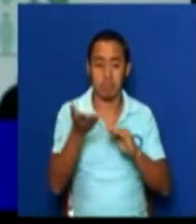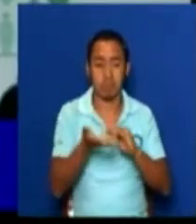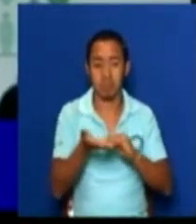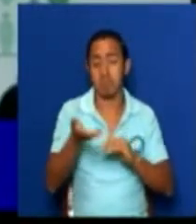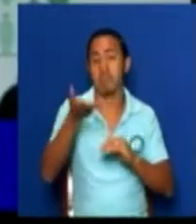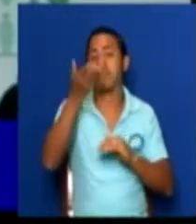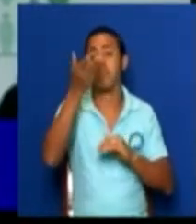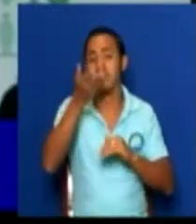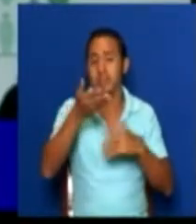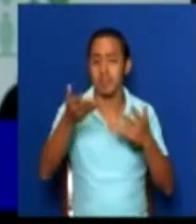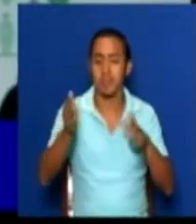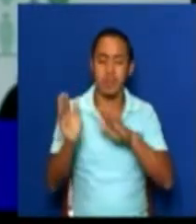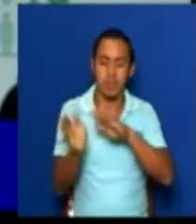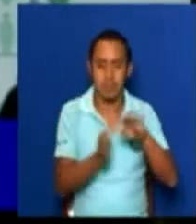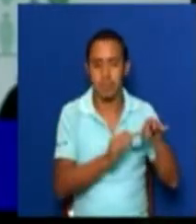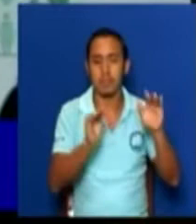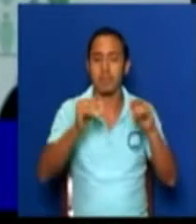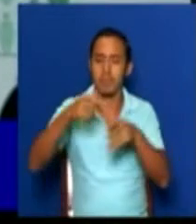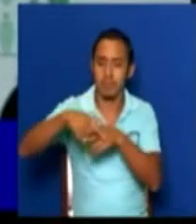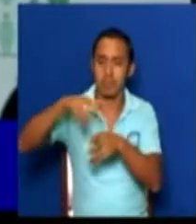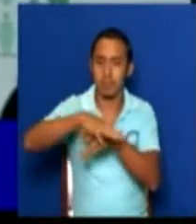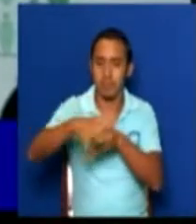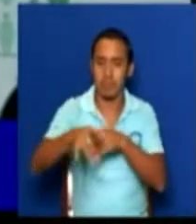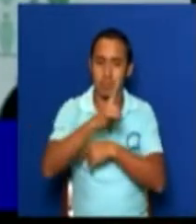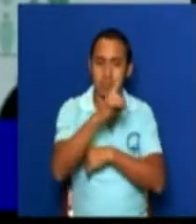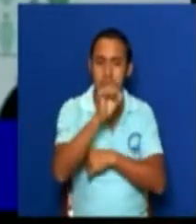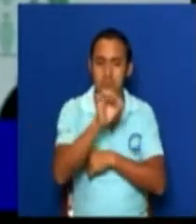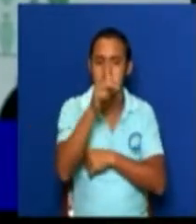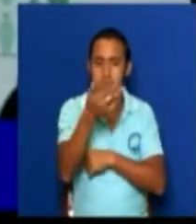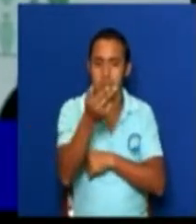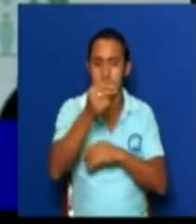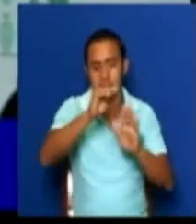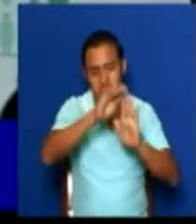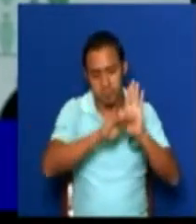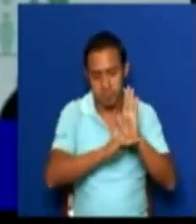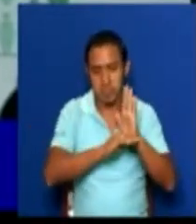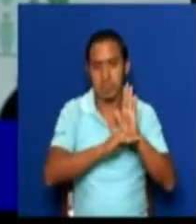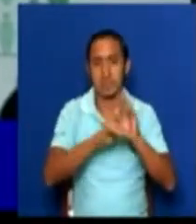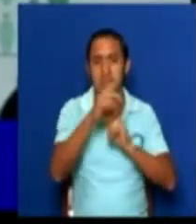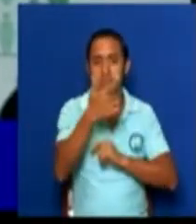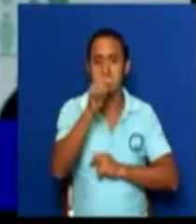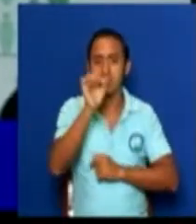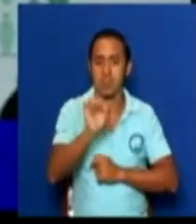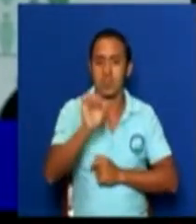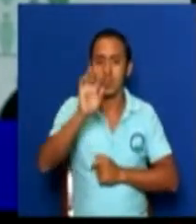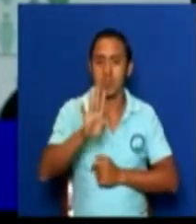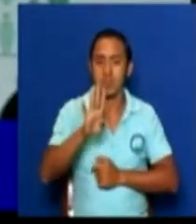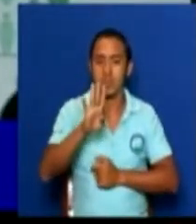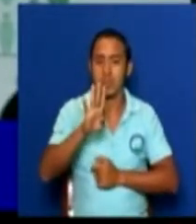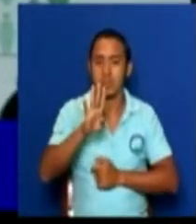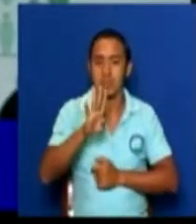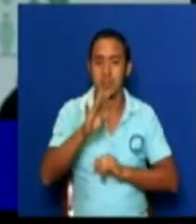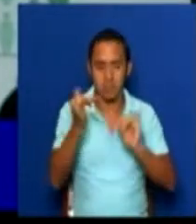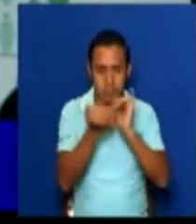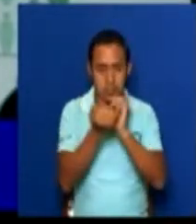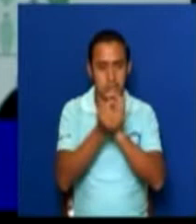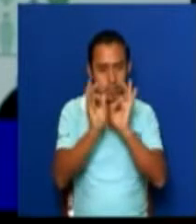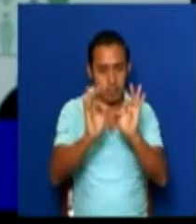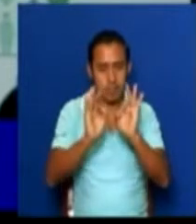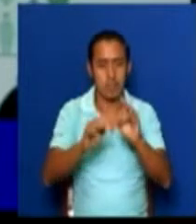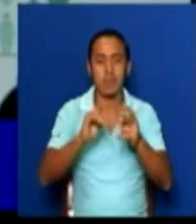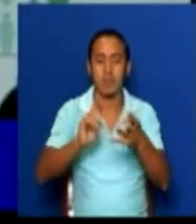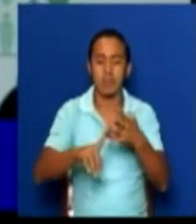sobrecalificación. Y en el área rural, 1.8% la subcalificación, 7.4% adecuadamente